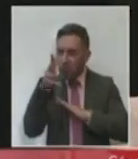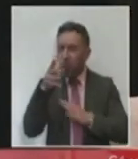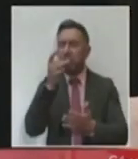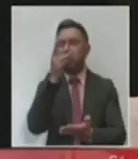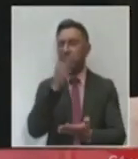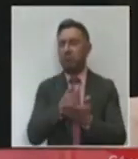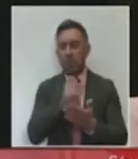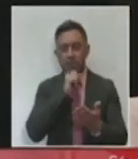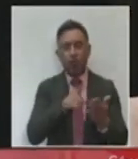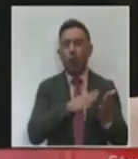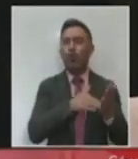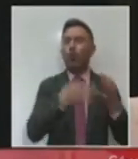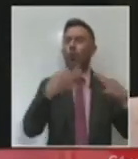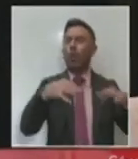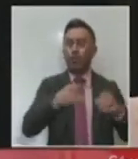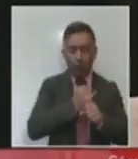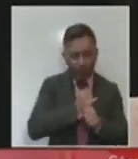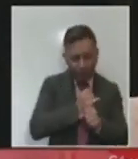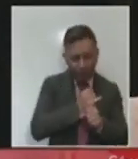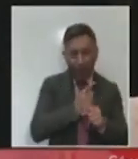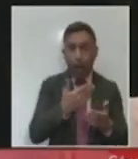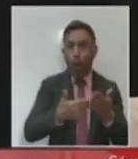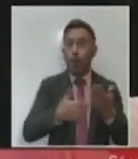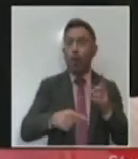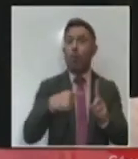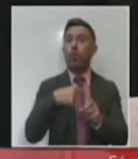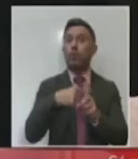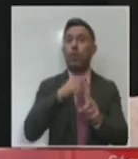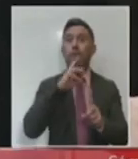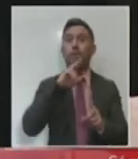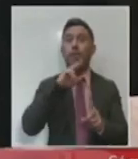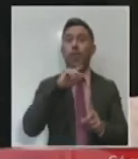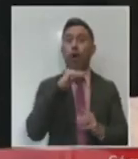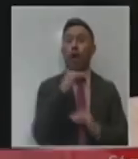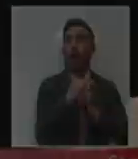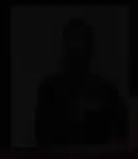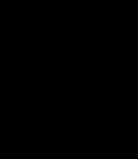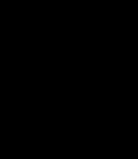lugar de ir avanzando, lastimosamente vamos retrocediendo. Muchas gracias. Muchísimas gracias.